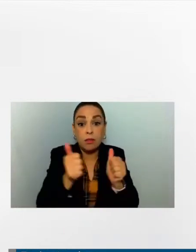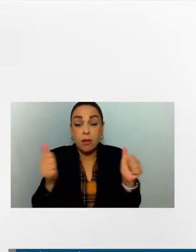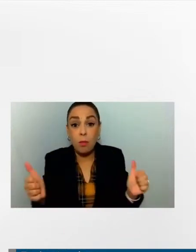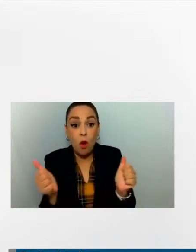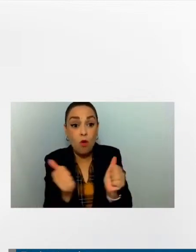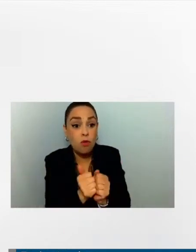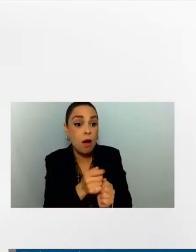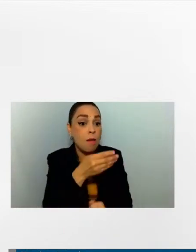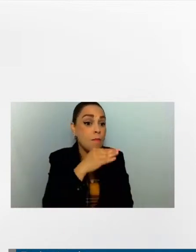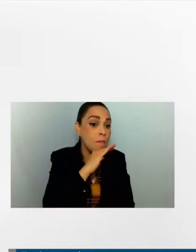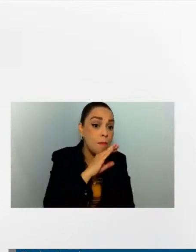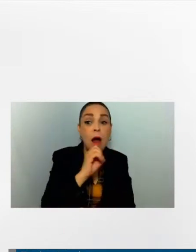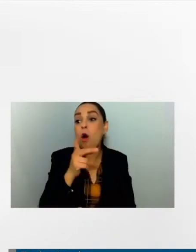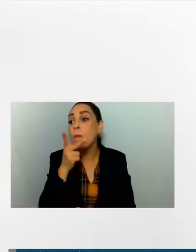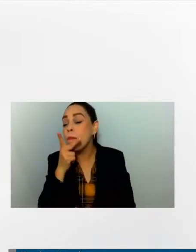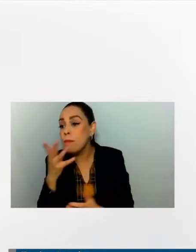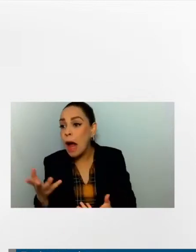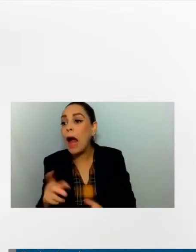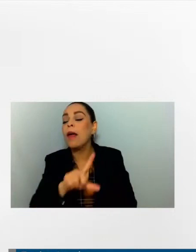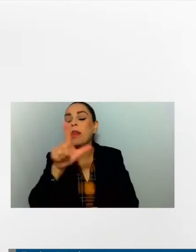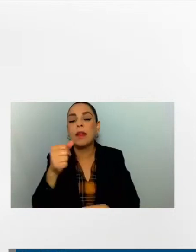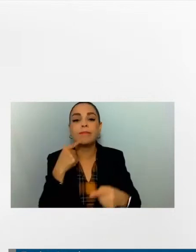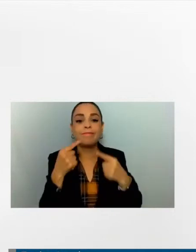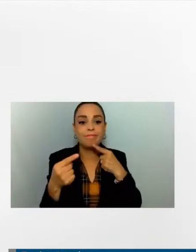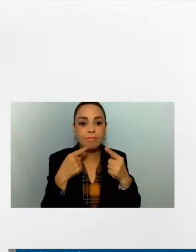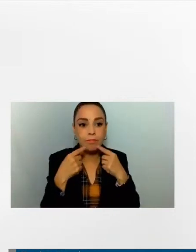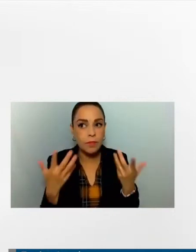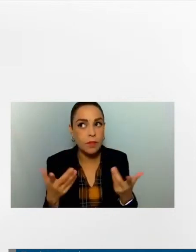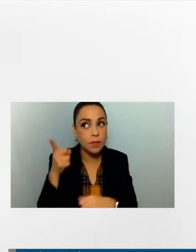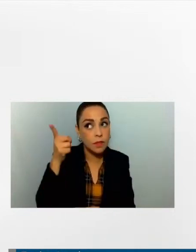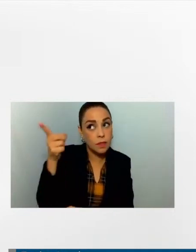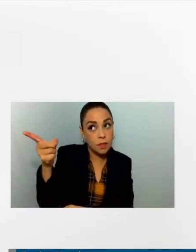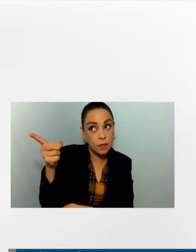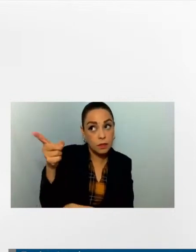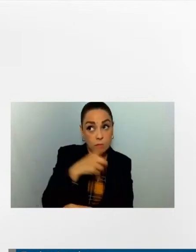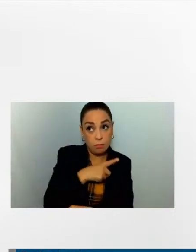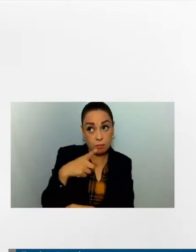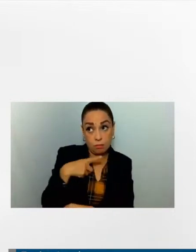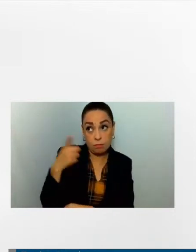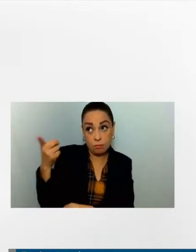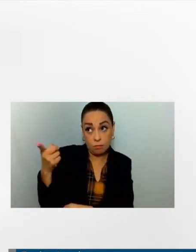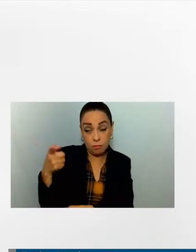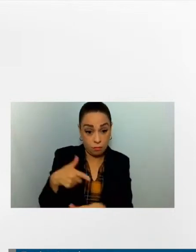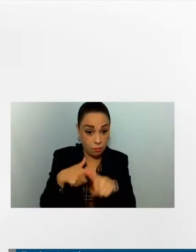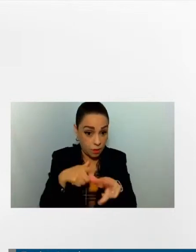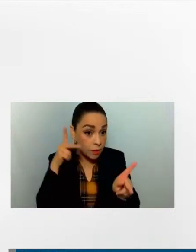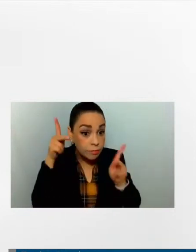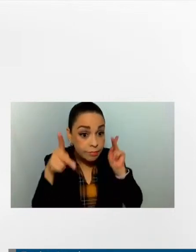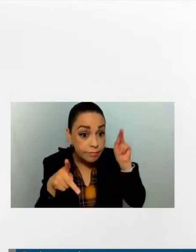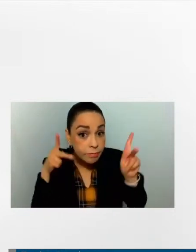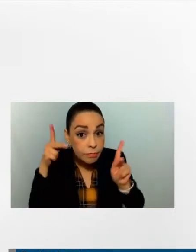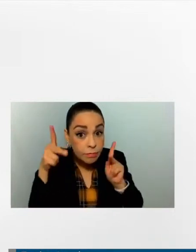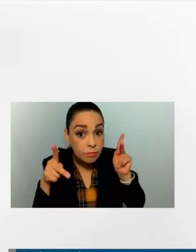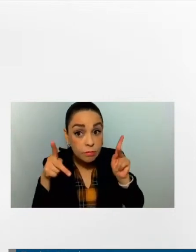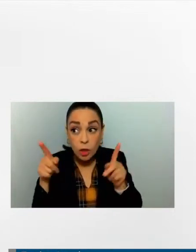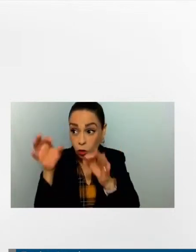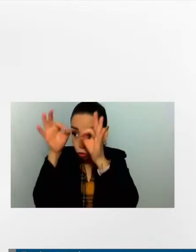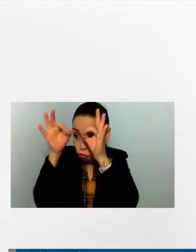esta discusión la tenemos como en esa persona tendría que mantener las visitas, porque aunque no es el padre o